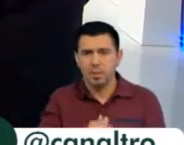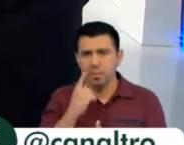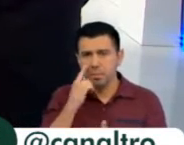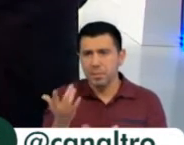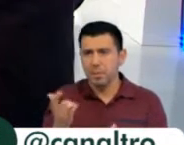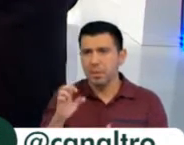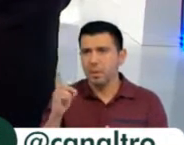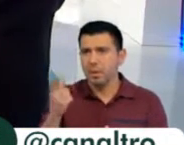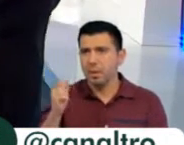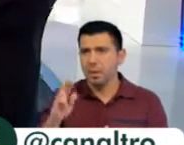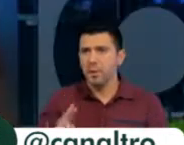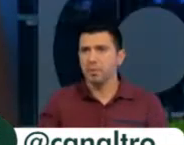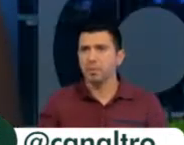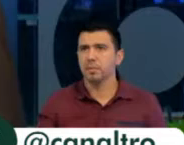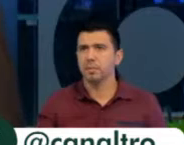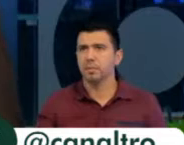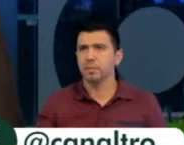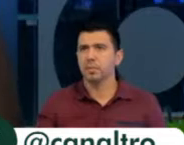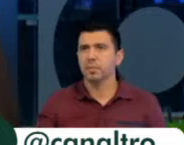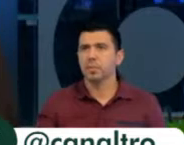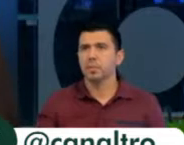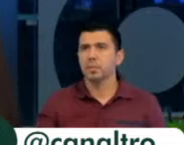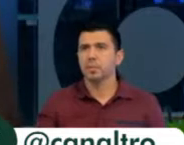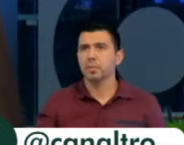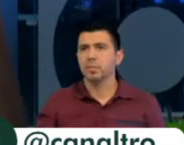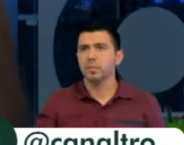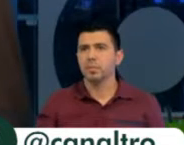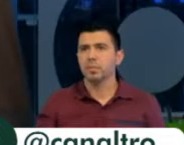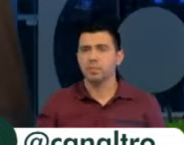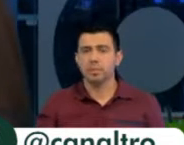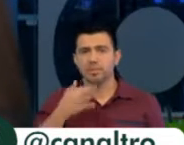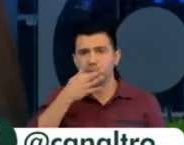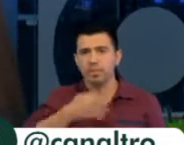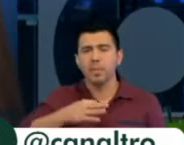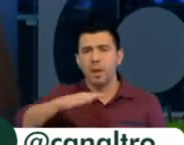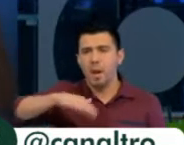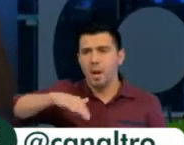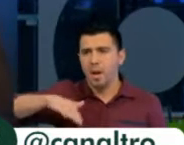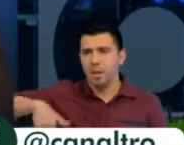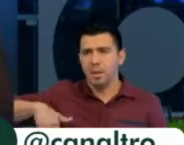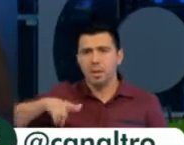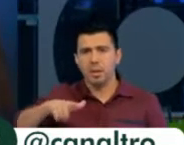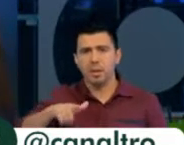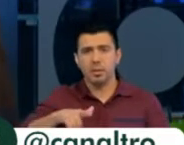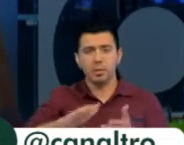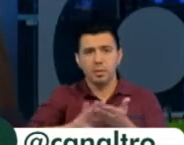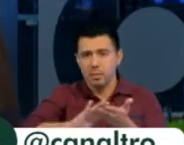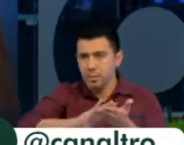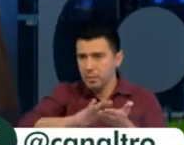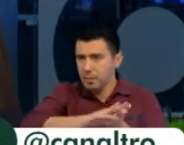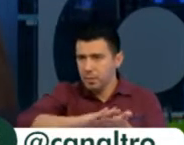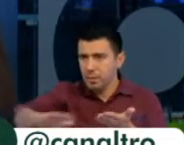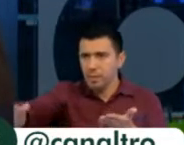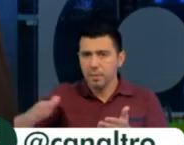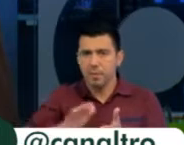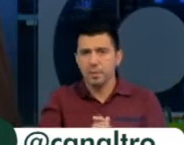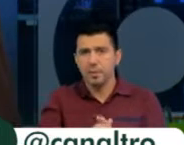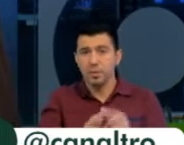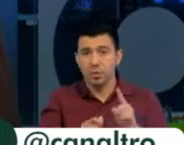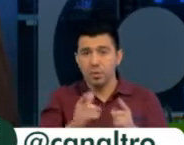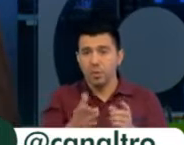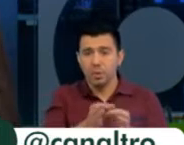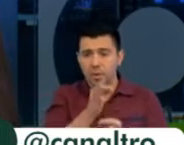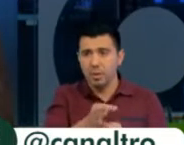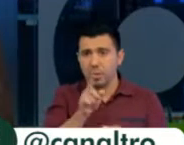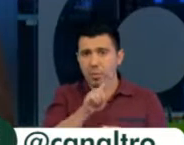vía. Edgar. Buenas tardes, Juliet. Sí, efectivamente, hay un retraso en la construcción, en la pavimentación de esta vía Suratá a